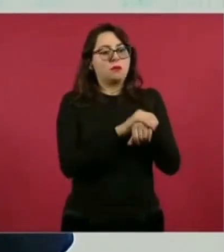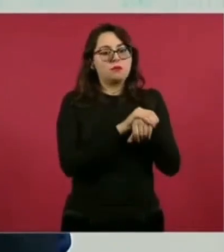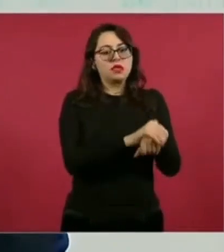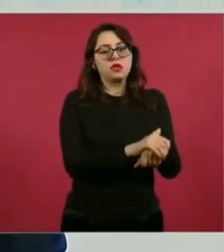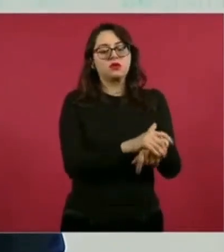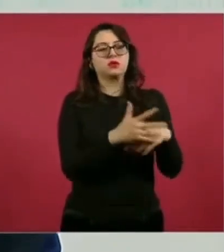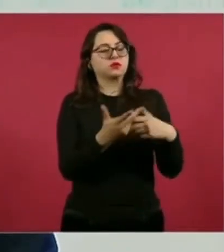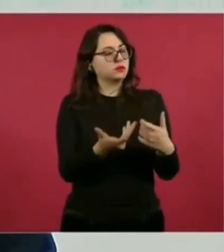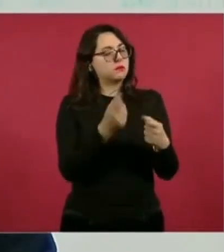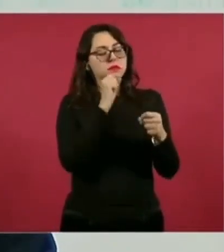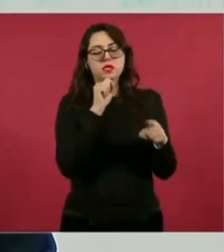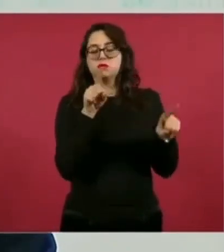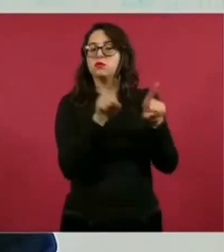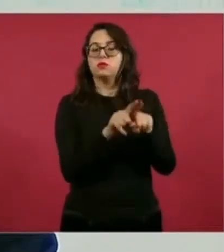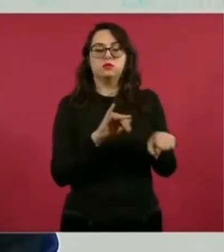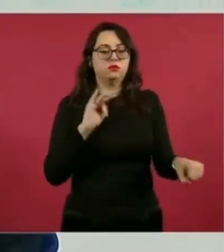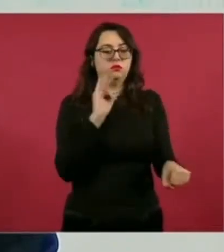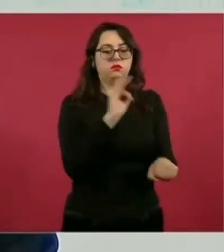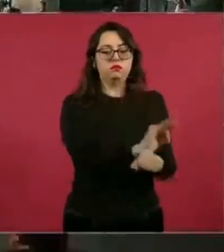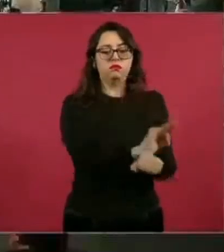de organizaciones.